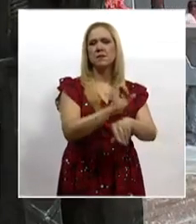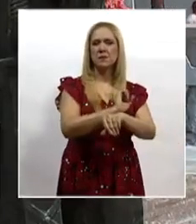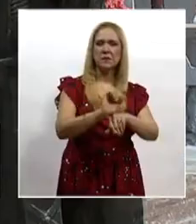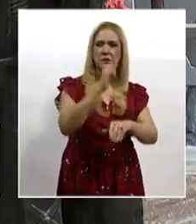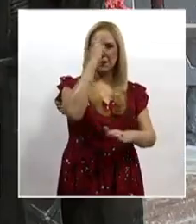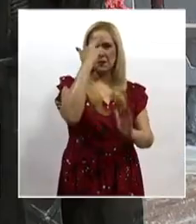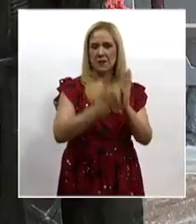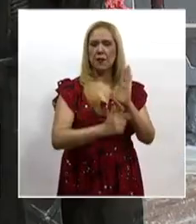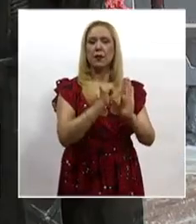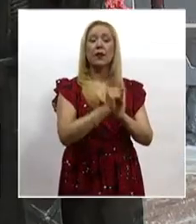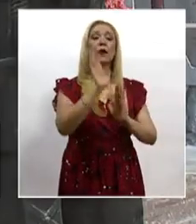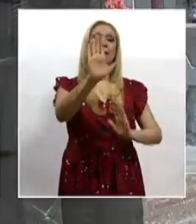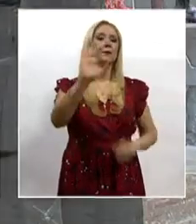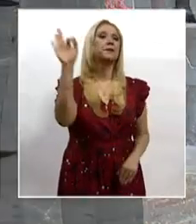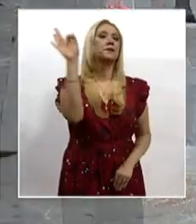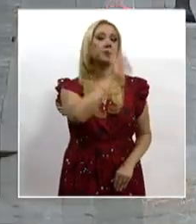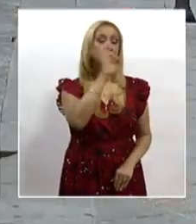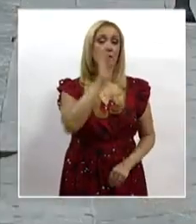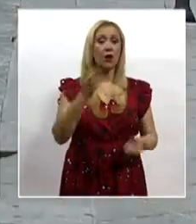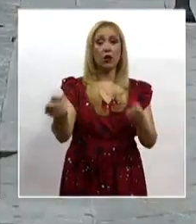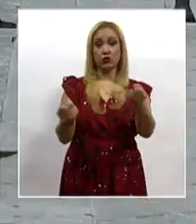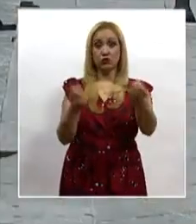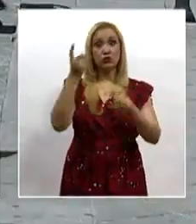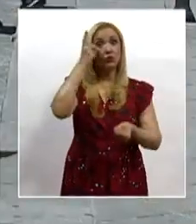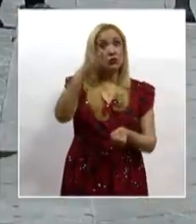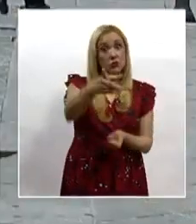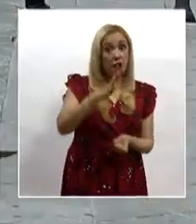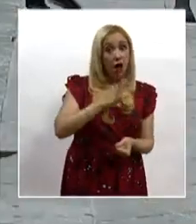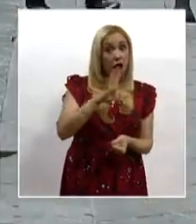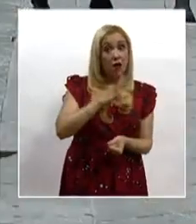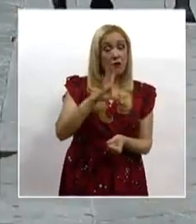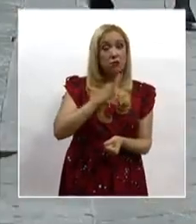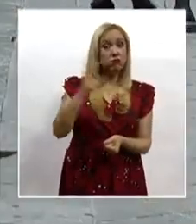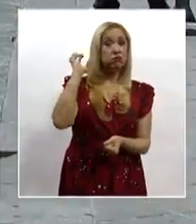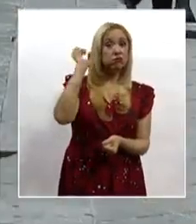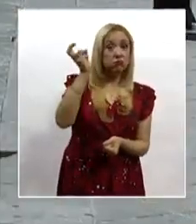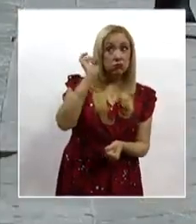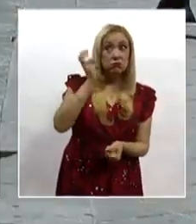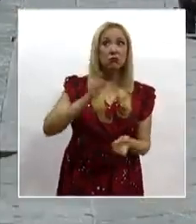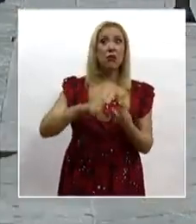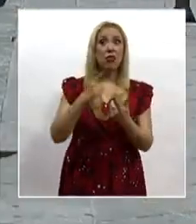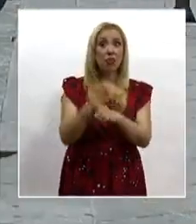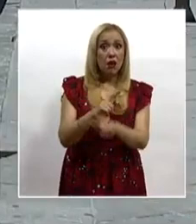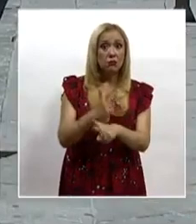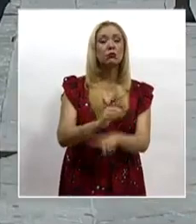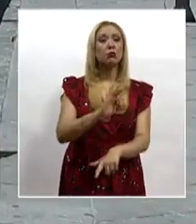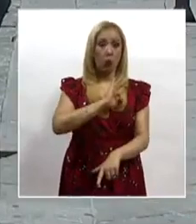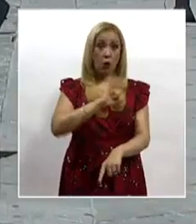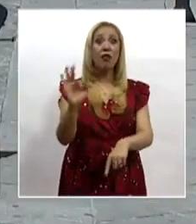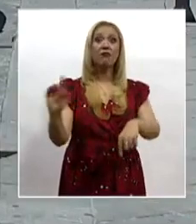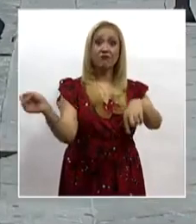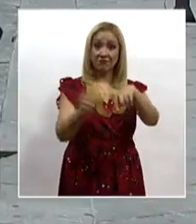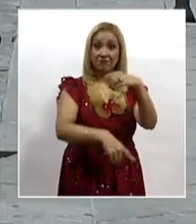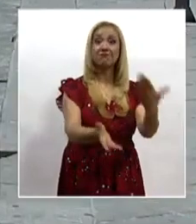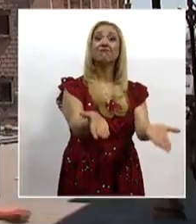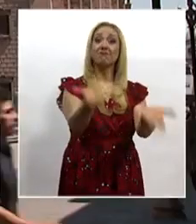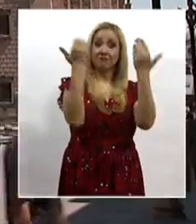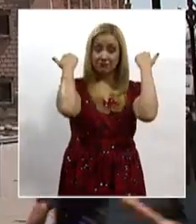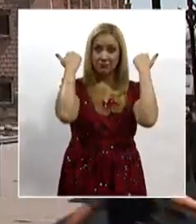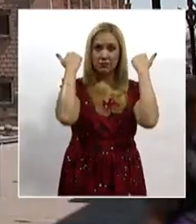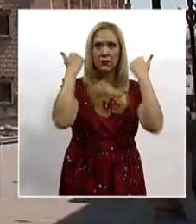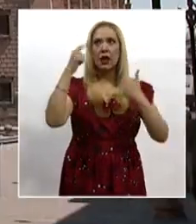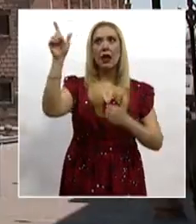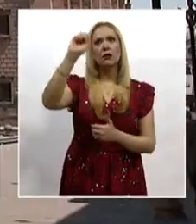las concesiones para prestar el servicio de transporte público sí pueden embargarse, a pesar de prohibirlo la ley en la materia de San Luis